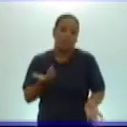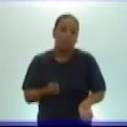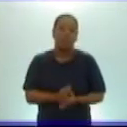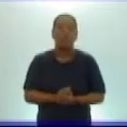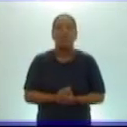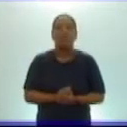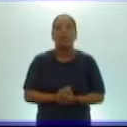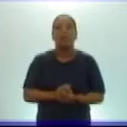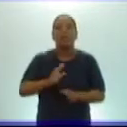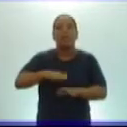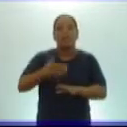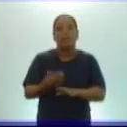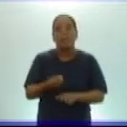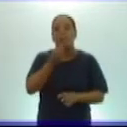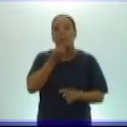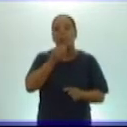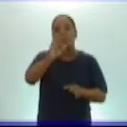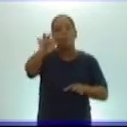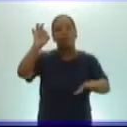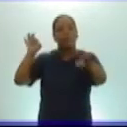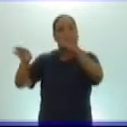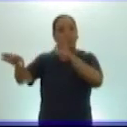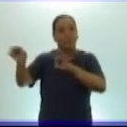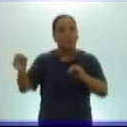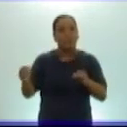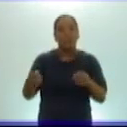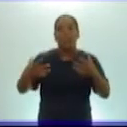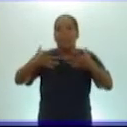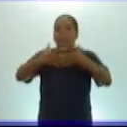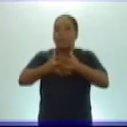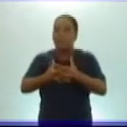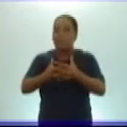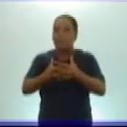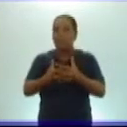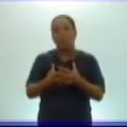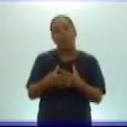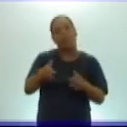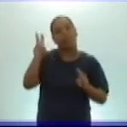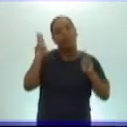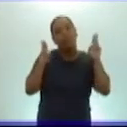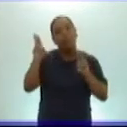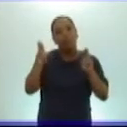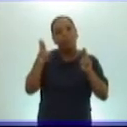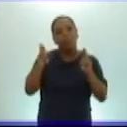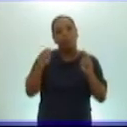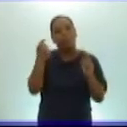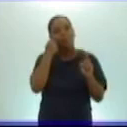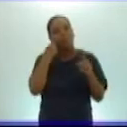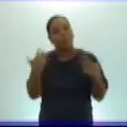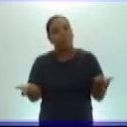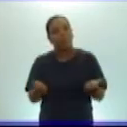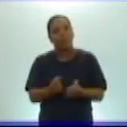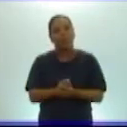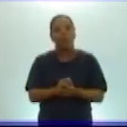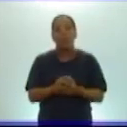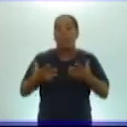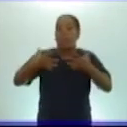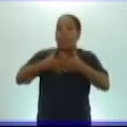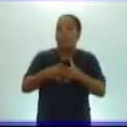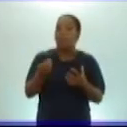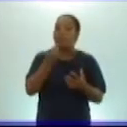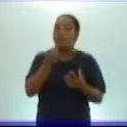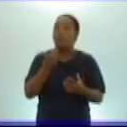entonces ya podemos clasificar las mezclas de acuerdo a su aspecto externo. Recuerden que las mezclas pueden ser de 2 tipos,